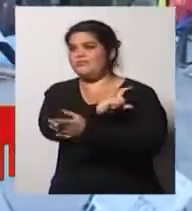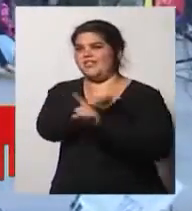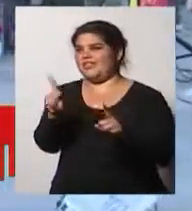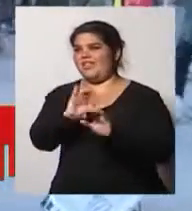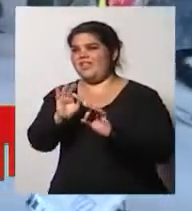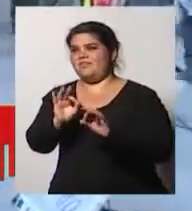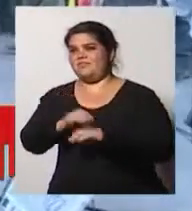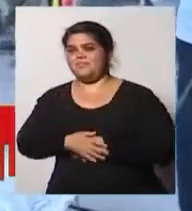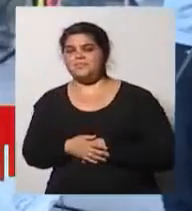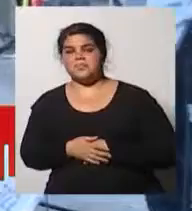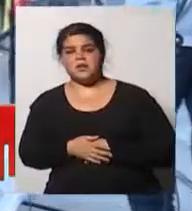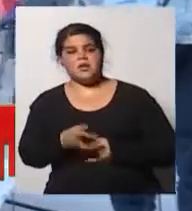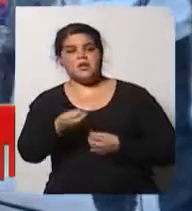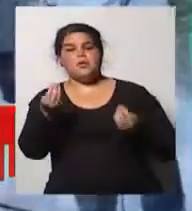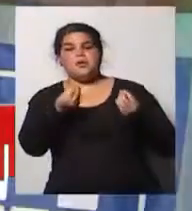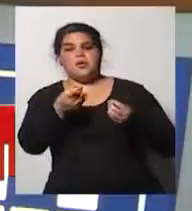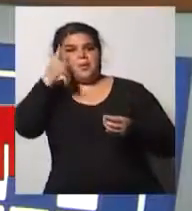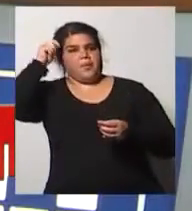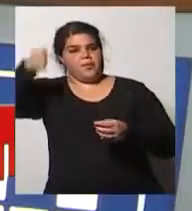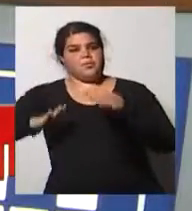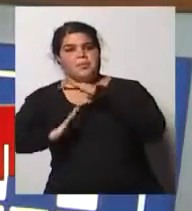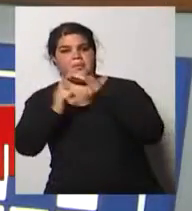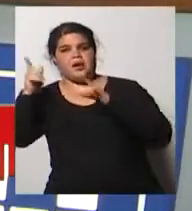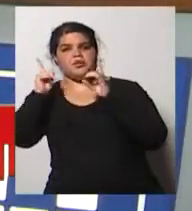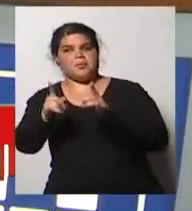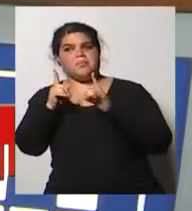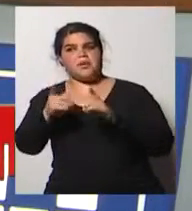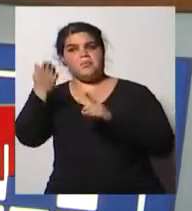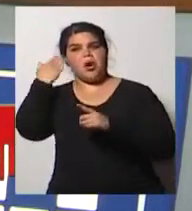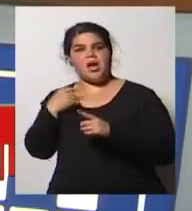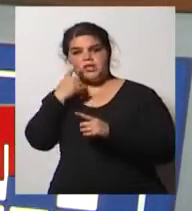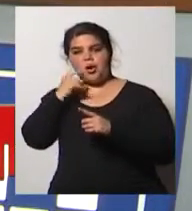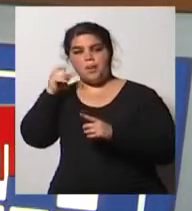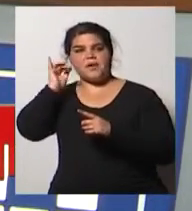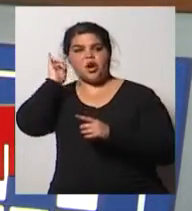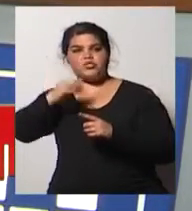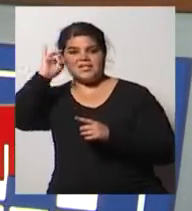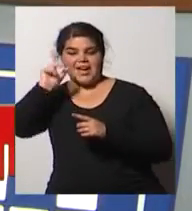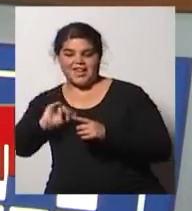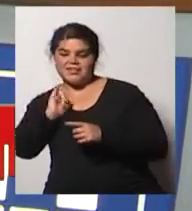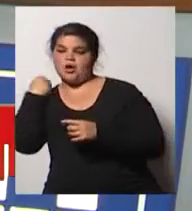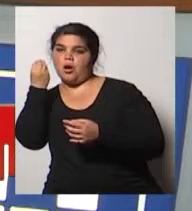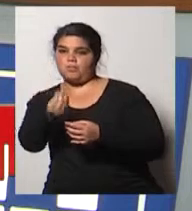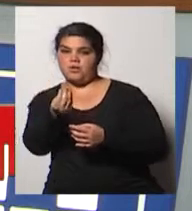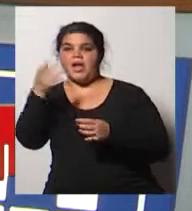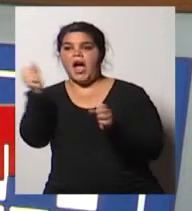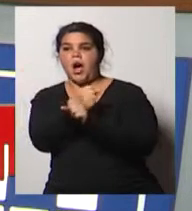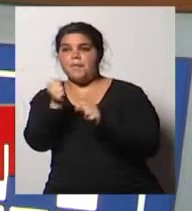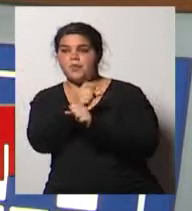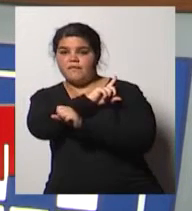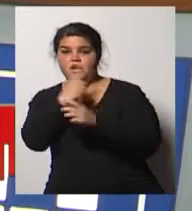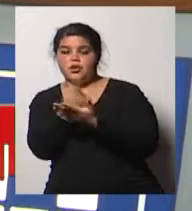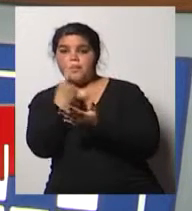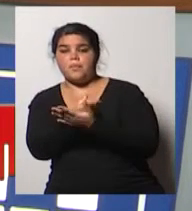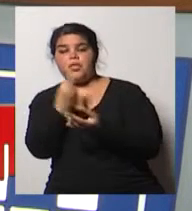ellos. Mario, en el caso de que el fallo de la Suprema Corte sea igual a lo que dijo Rodolfo González, digamos que es constitucional la